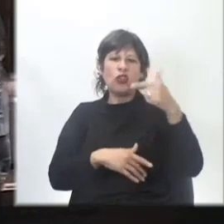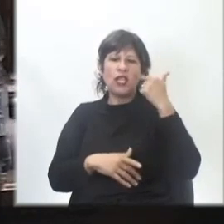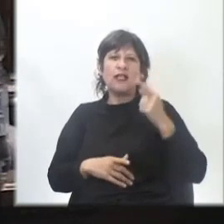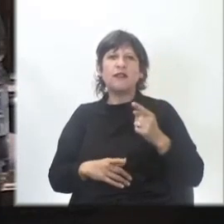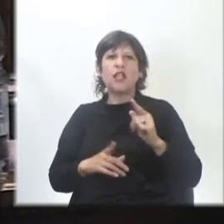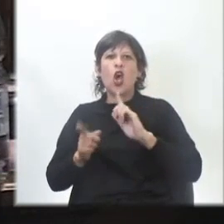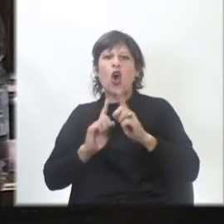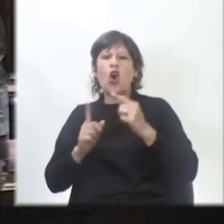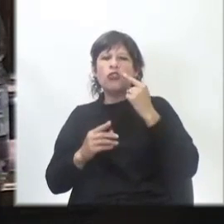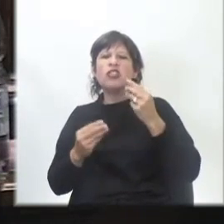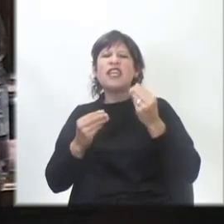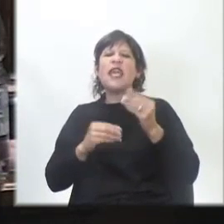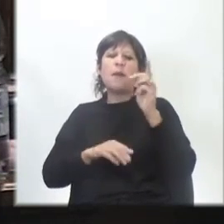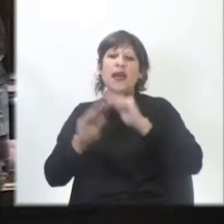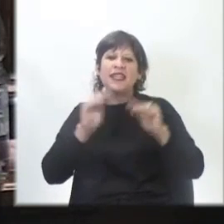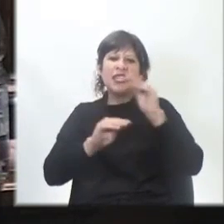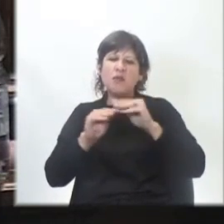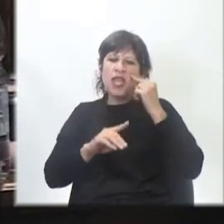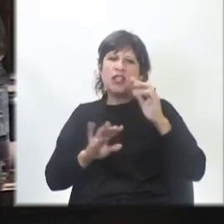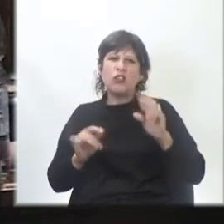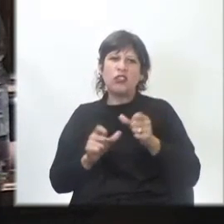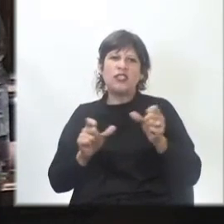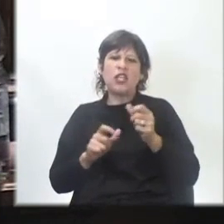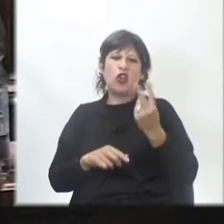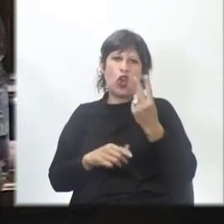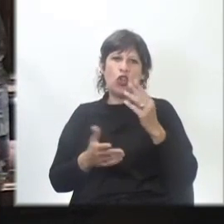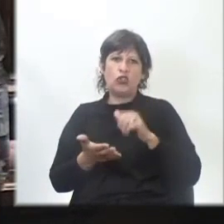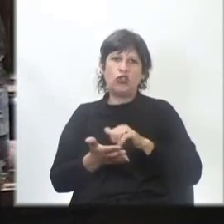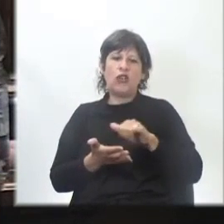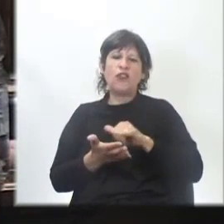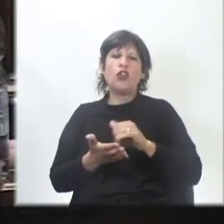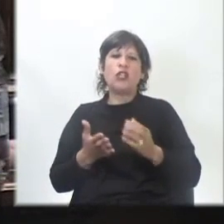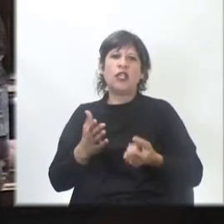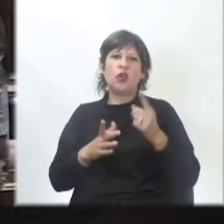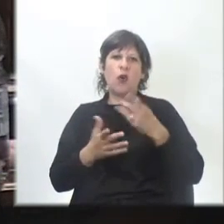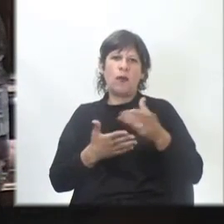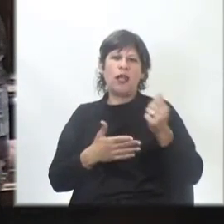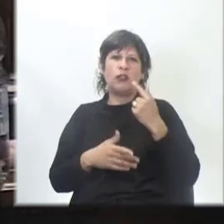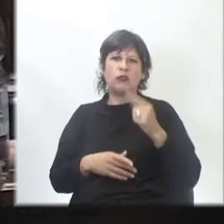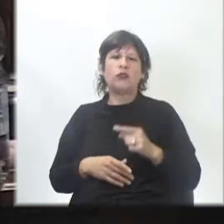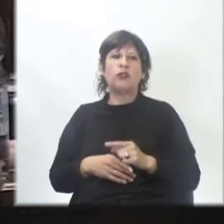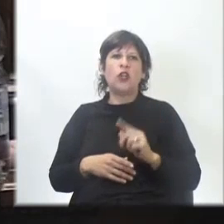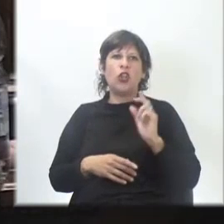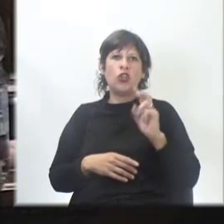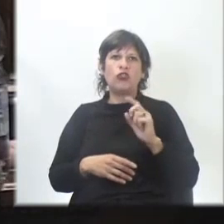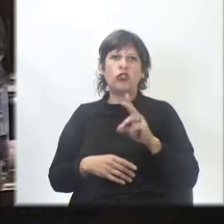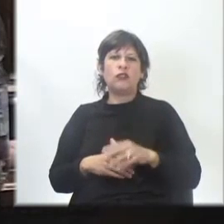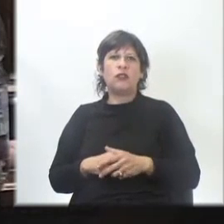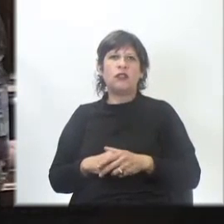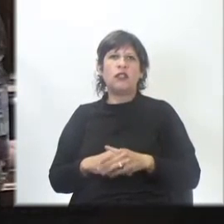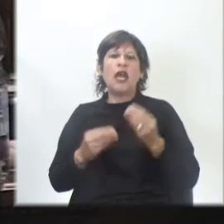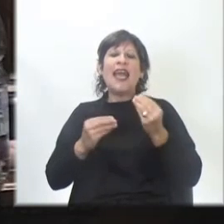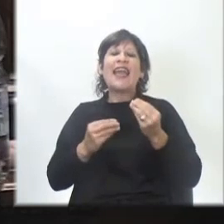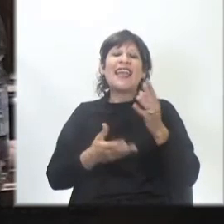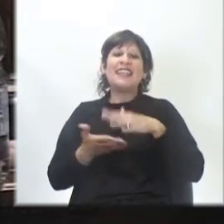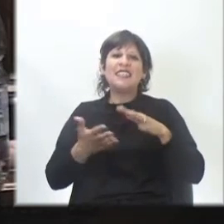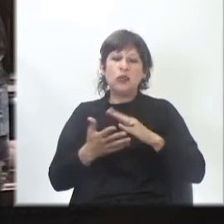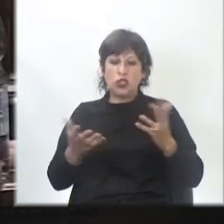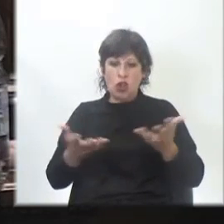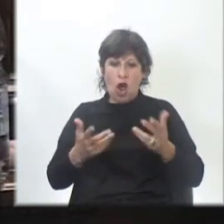se han realizado a los aviones Hércules y a qué costo de que están en manos de la Fuerza Aérea Uruguaya? 12. ¿En qué situación